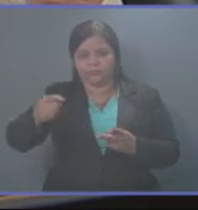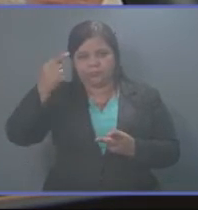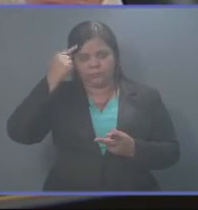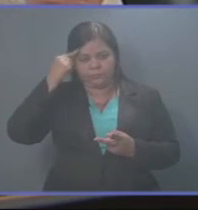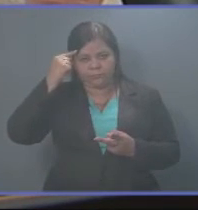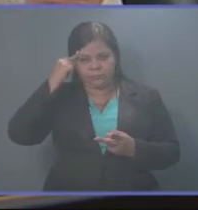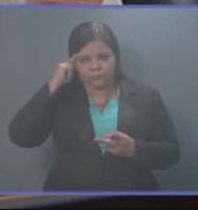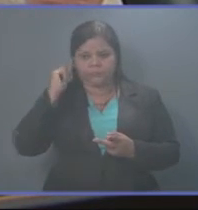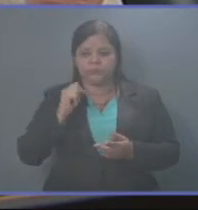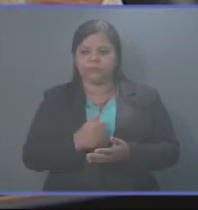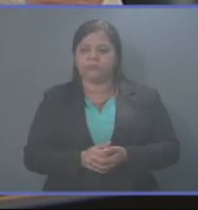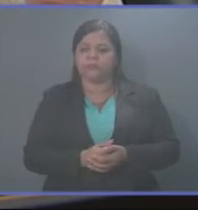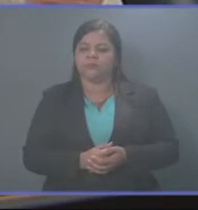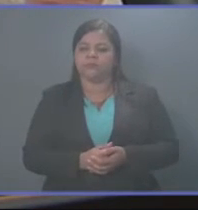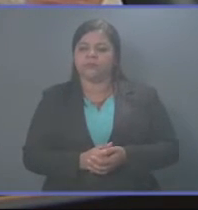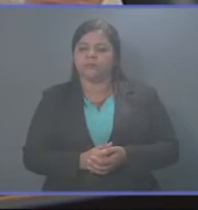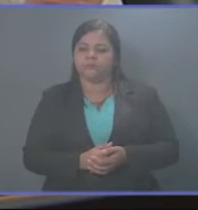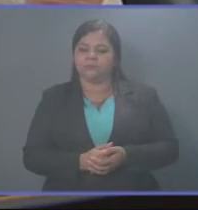intelectual.